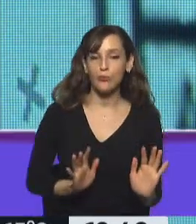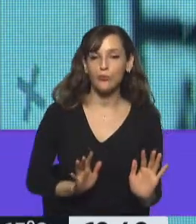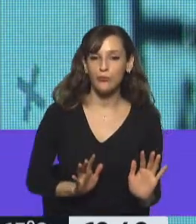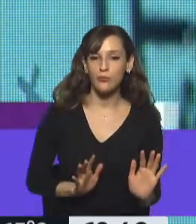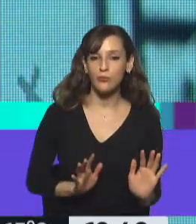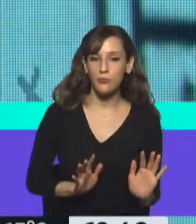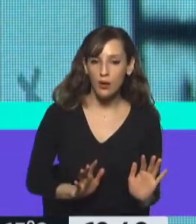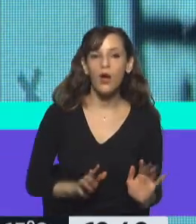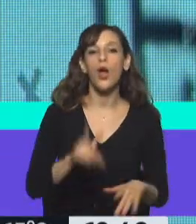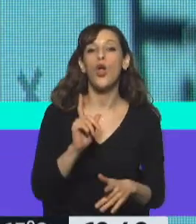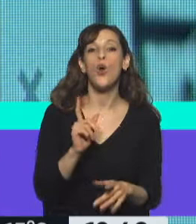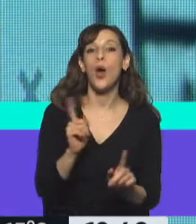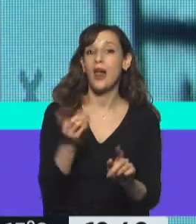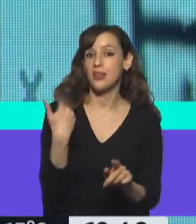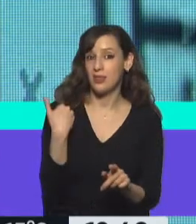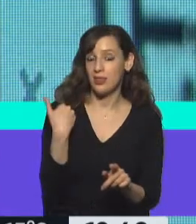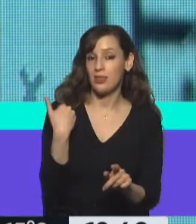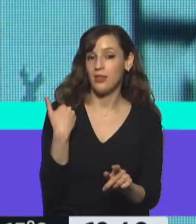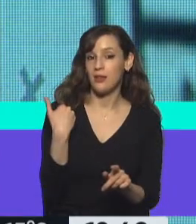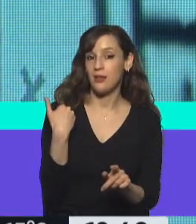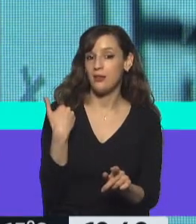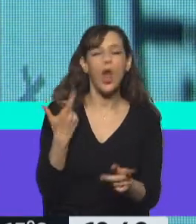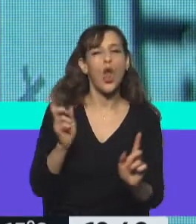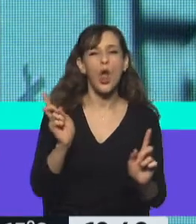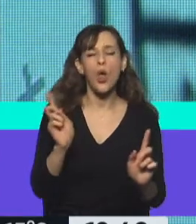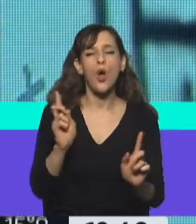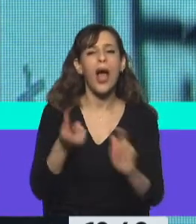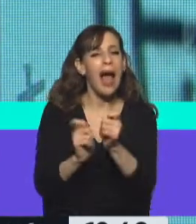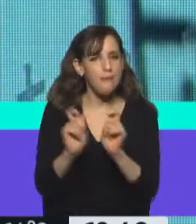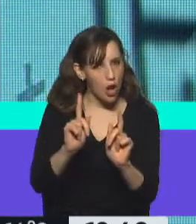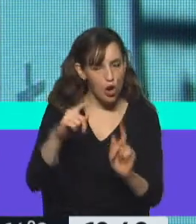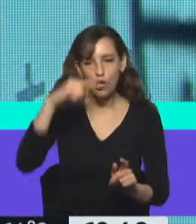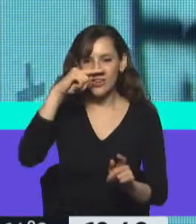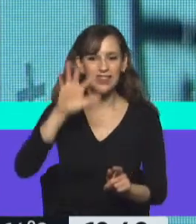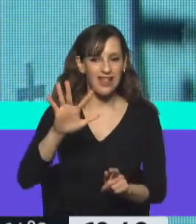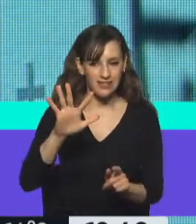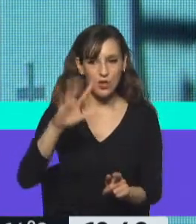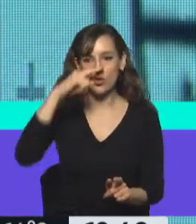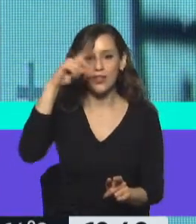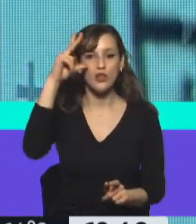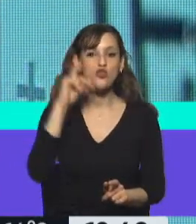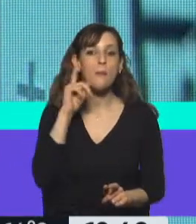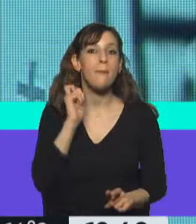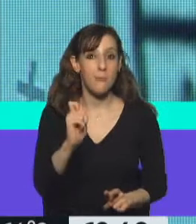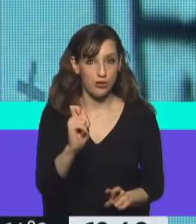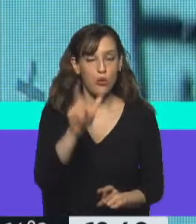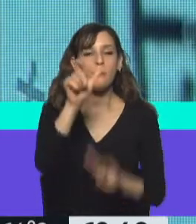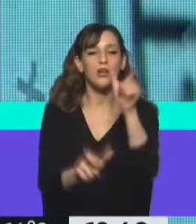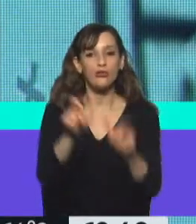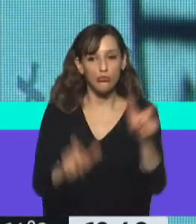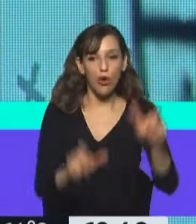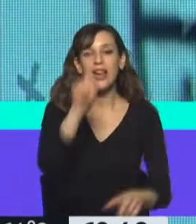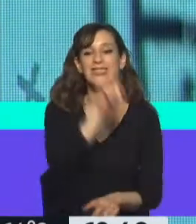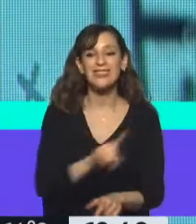salario que no se paga no se modificó sigue estando en torno a los 75 78 mil pesos es decir quien gana más de 150